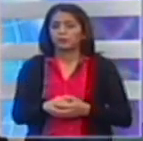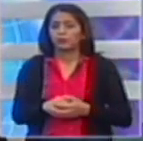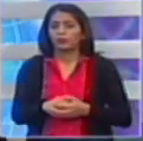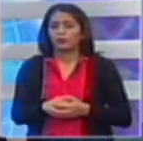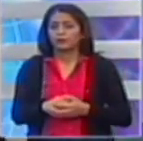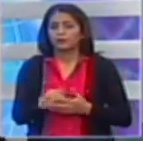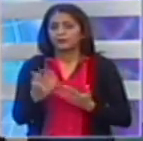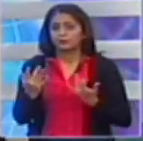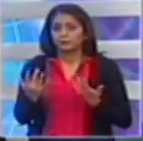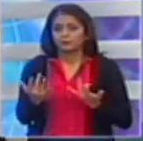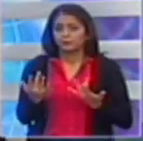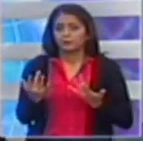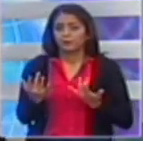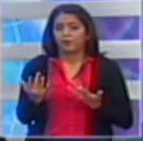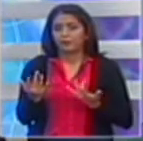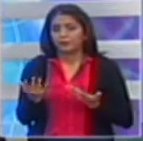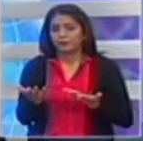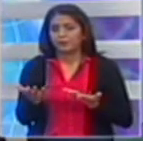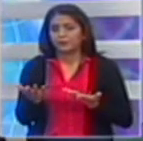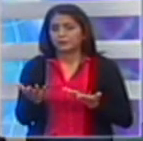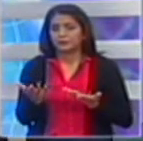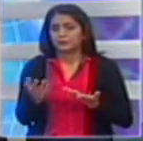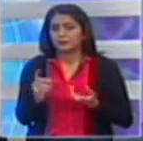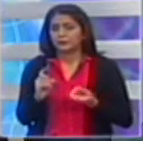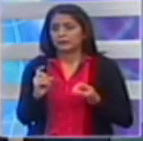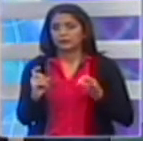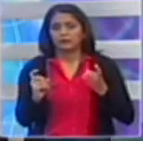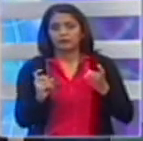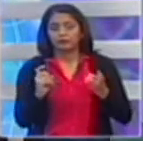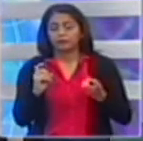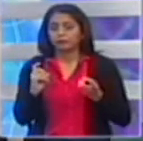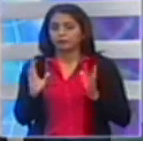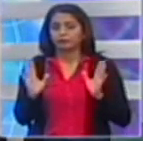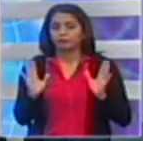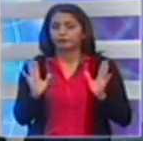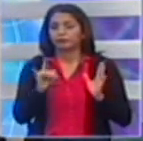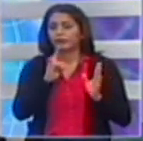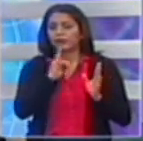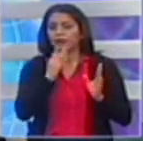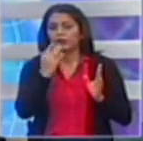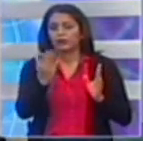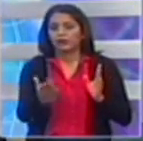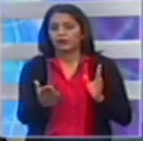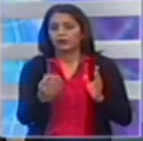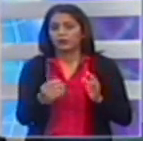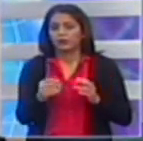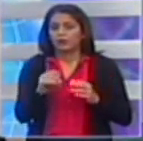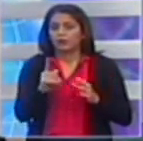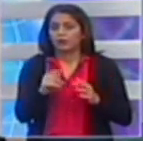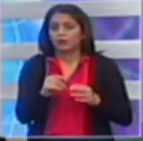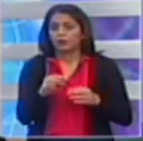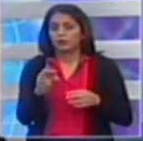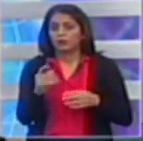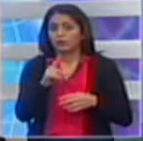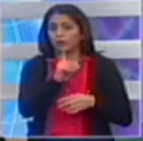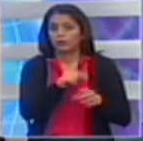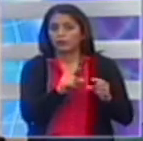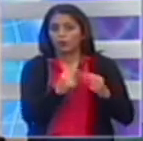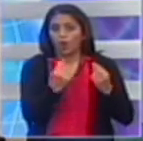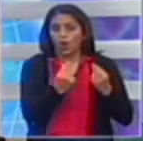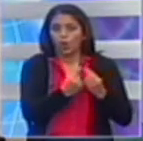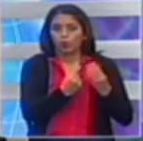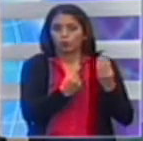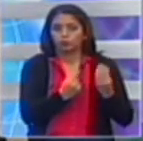margen que no pueda sufrir un punto de retorno. Esto es, en los Estados Unidos, si uno no llega a tener los votos de las minorías,